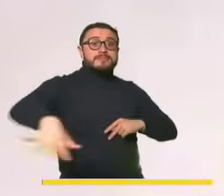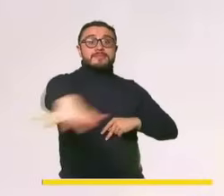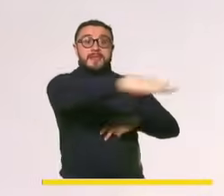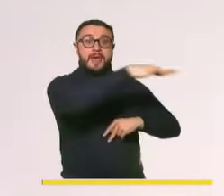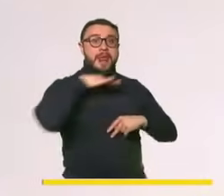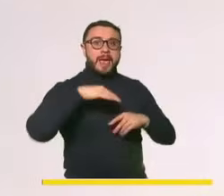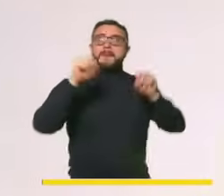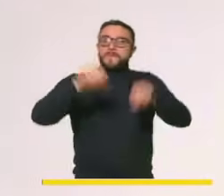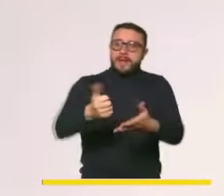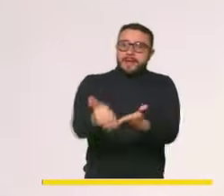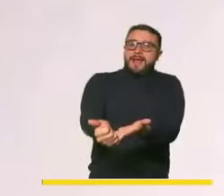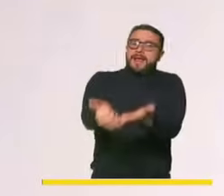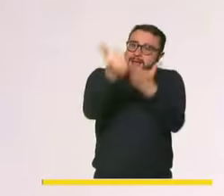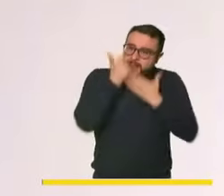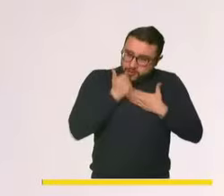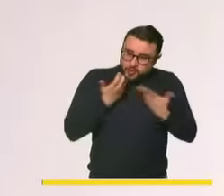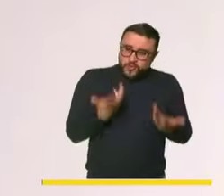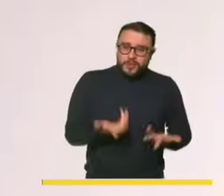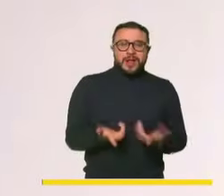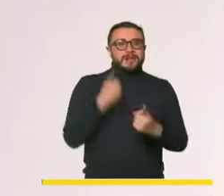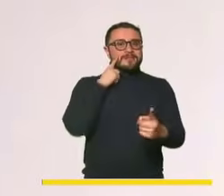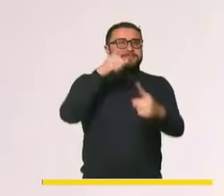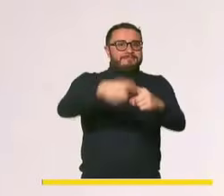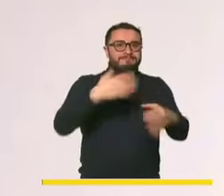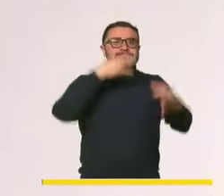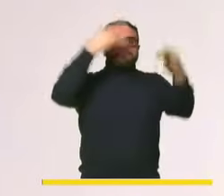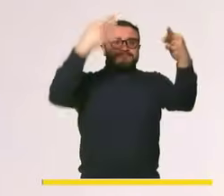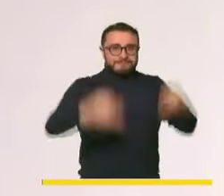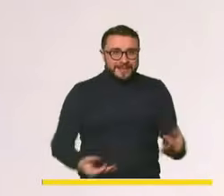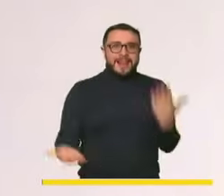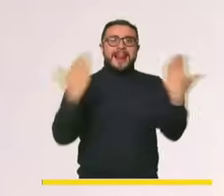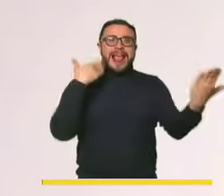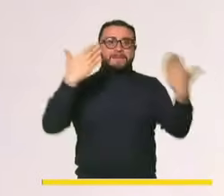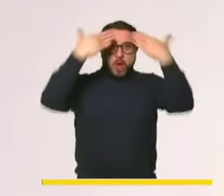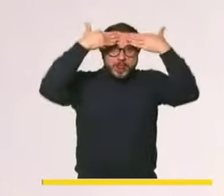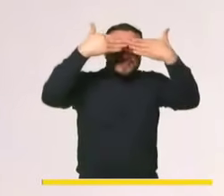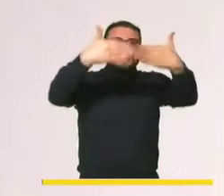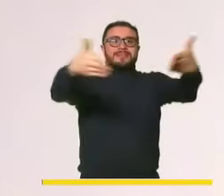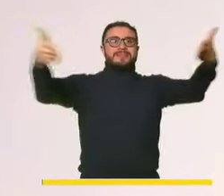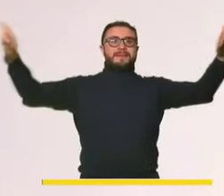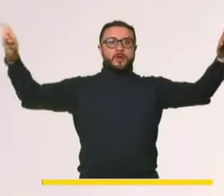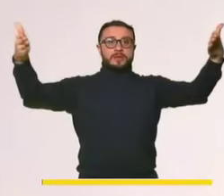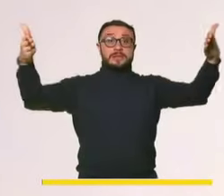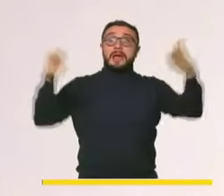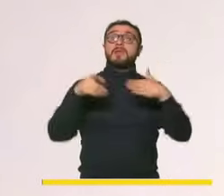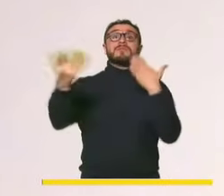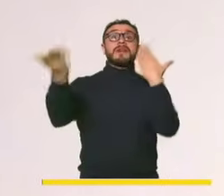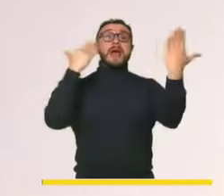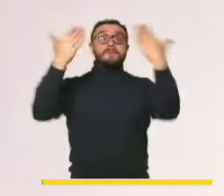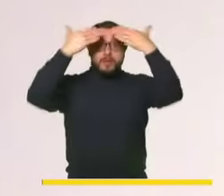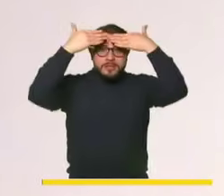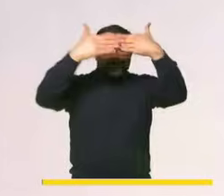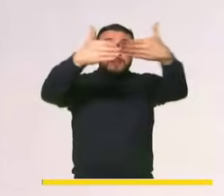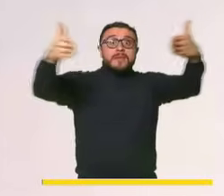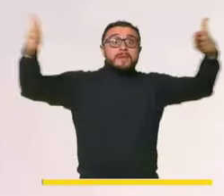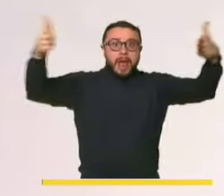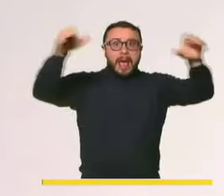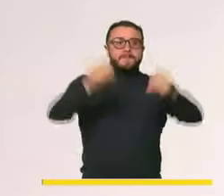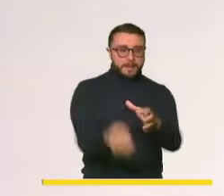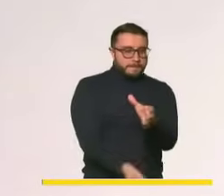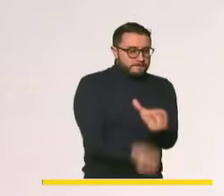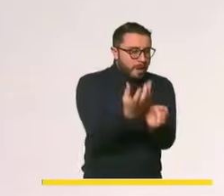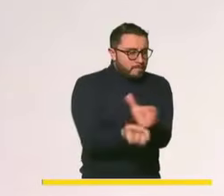ayudarnos a que haya democracia en el campo, porque si hay democracia, hay